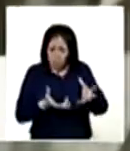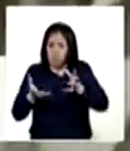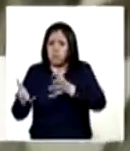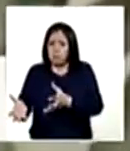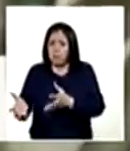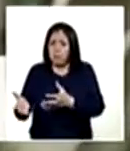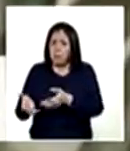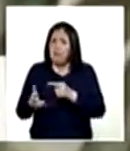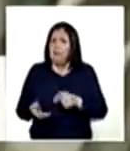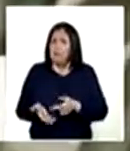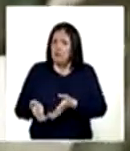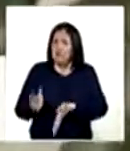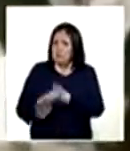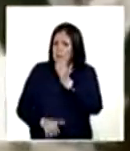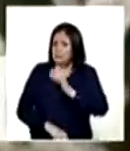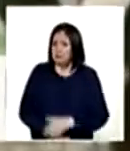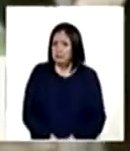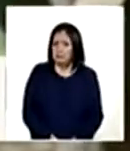va.